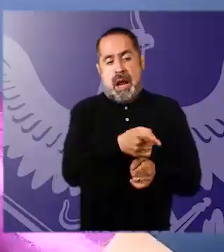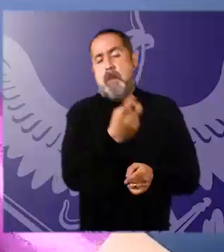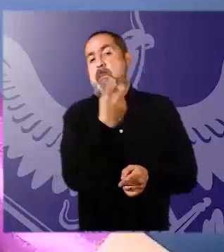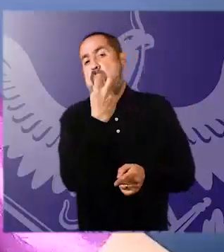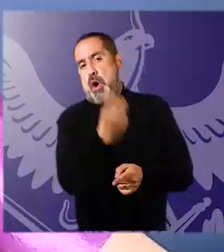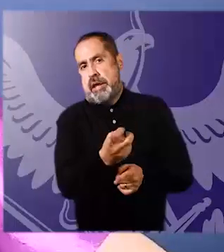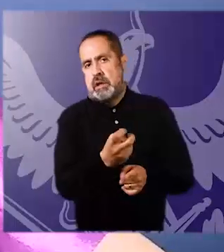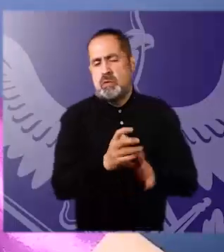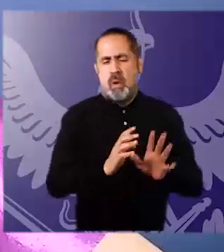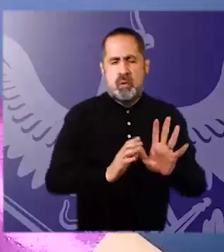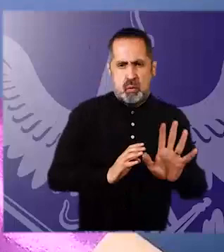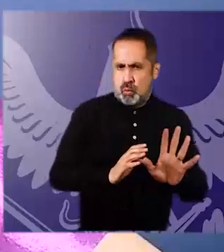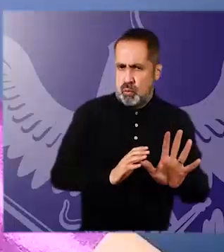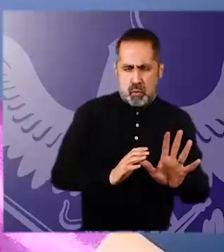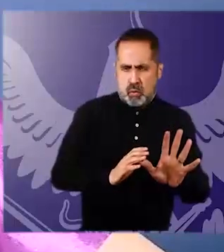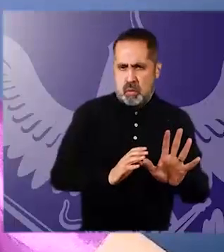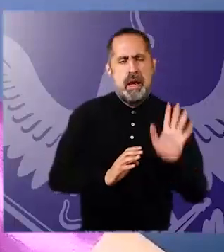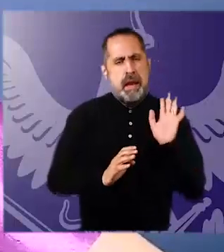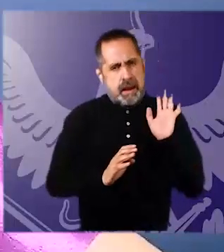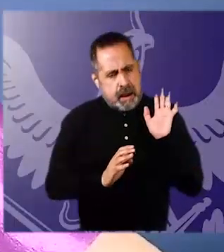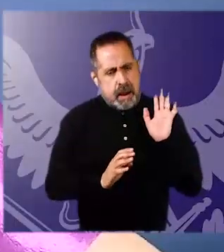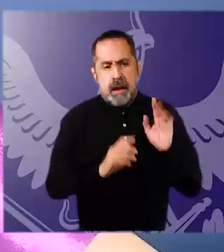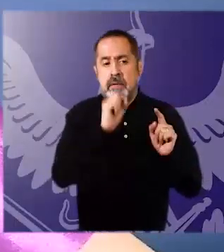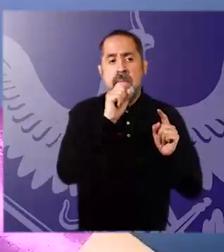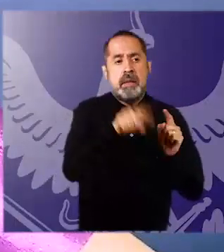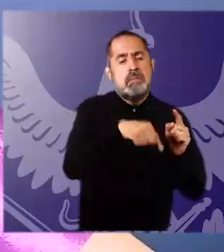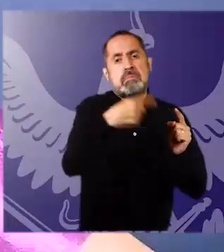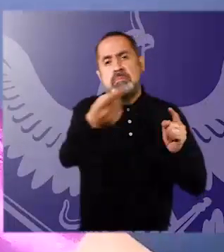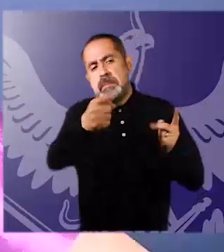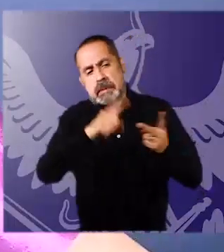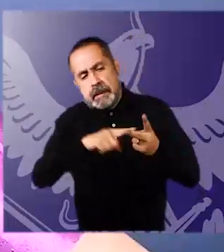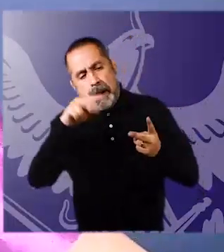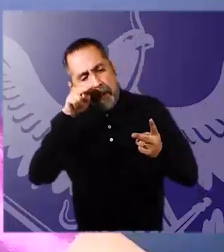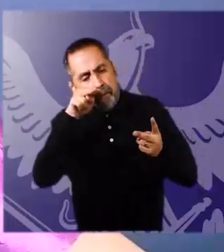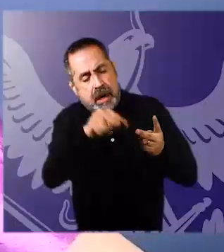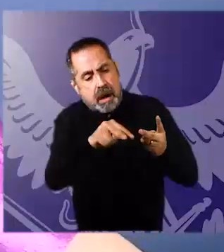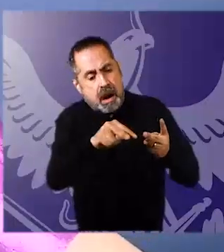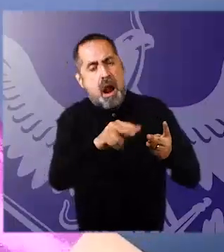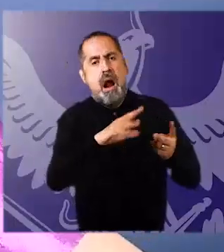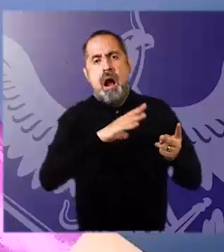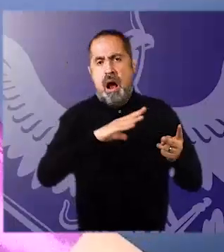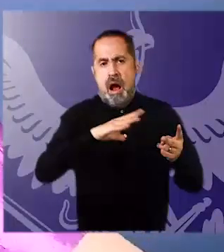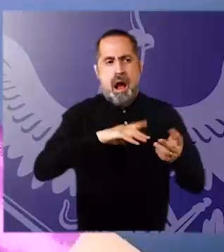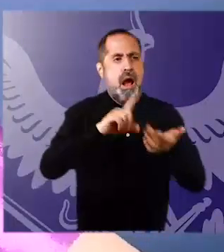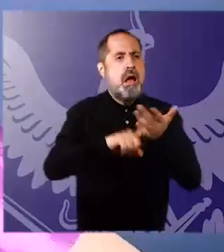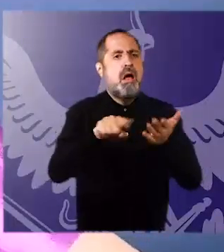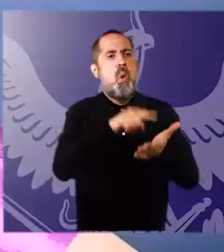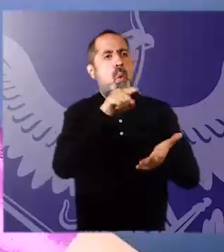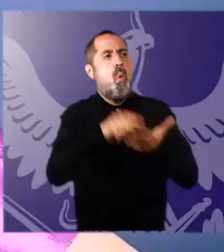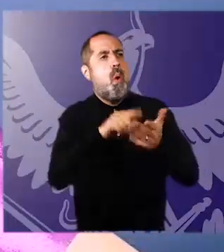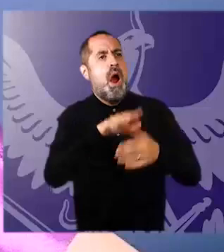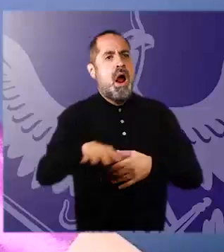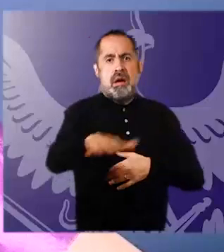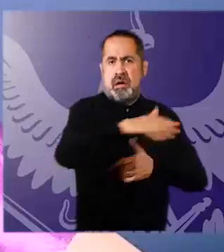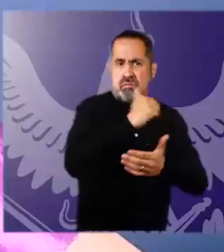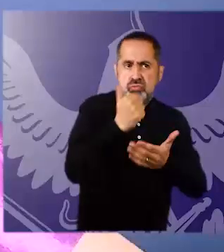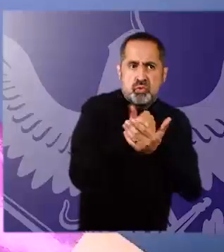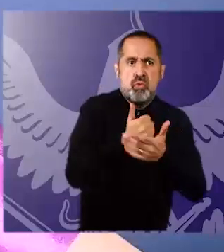es un detonante, pero también hemos observado que sobre todo en las